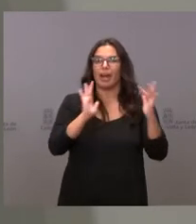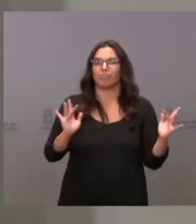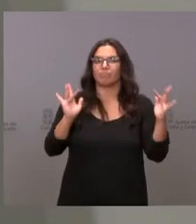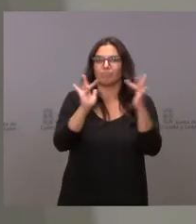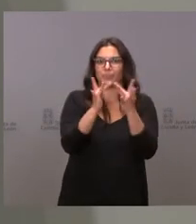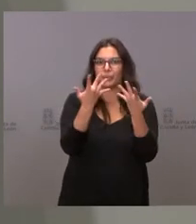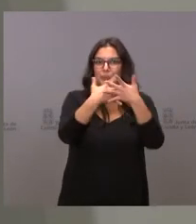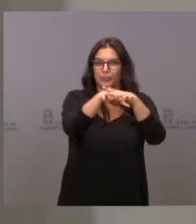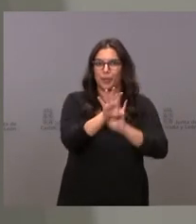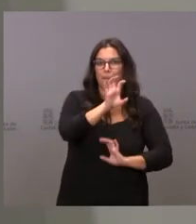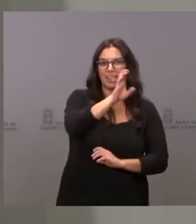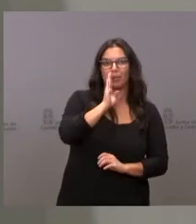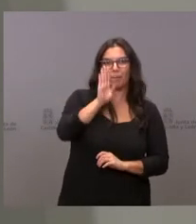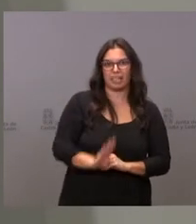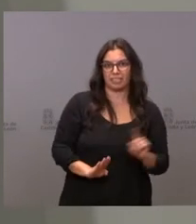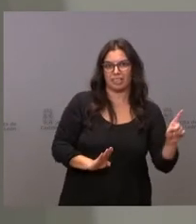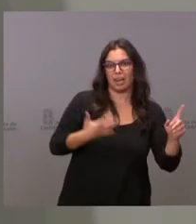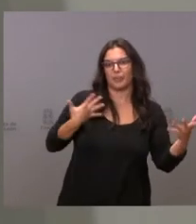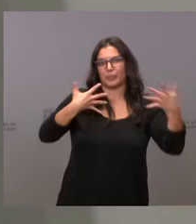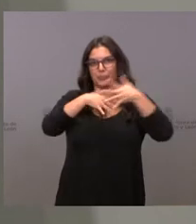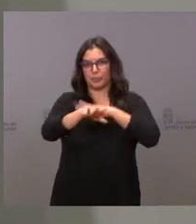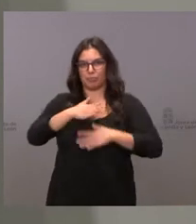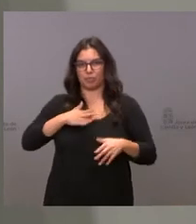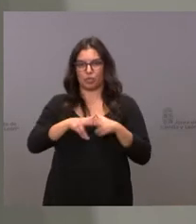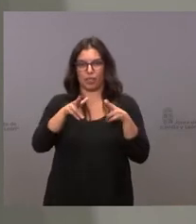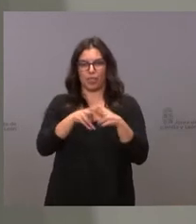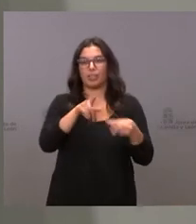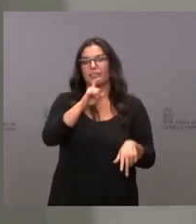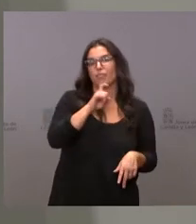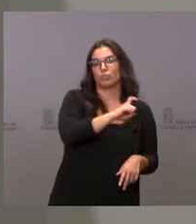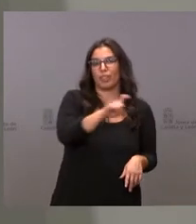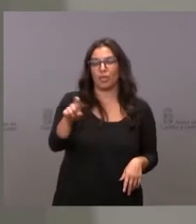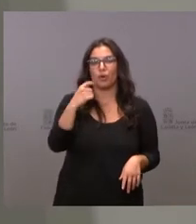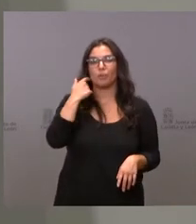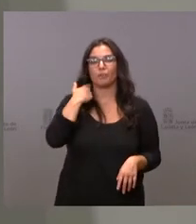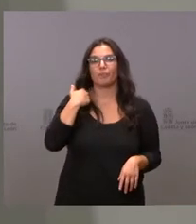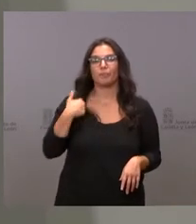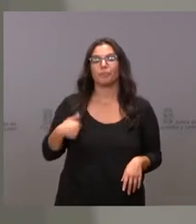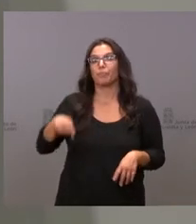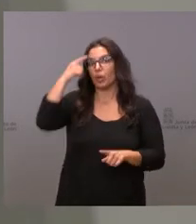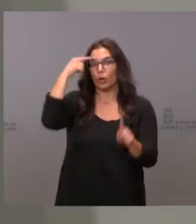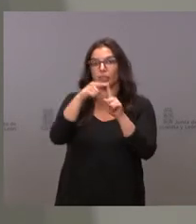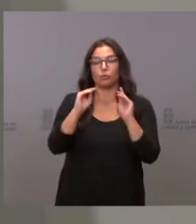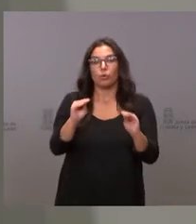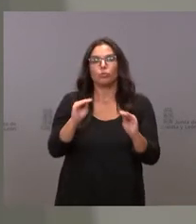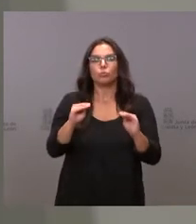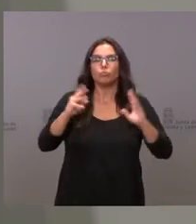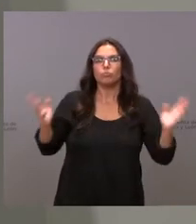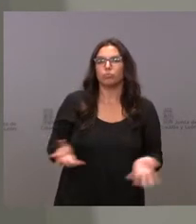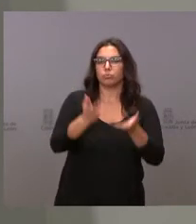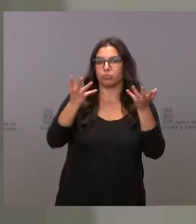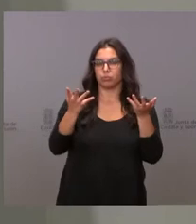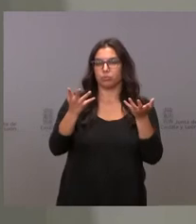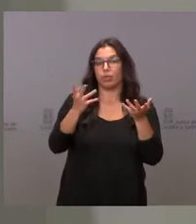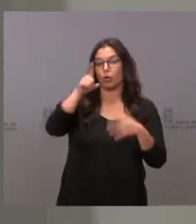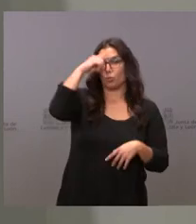del país brasileño con nuestra sociedad. Esta fundación tiene como objetivo fomentar y desarrollar la cultura brasileña